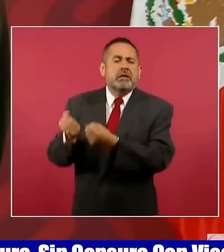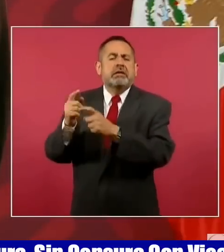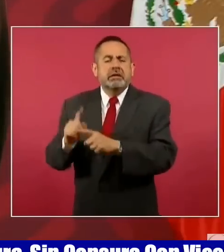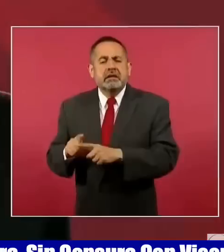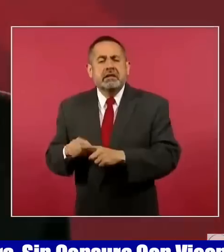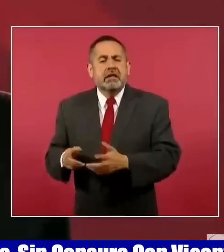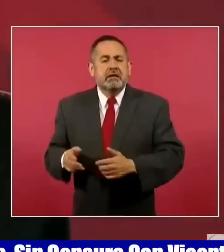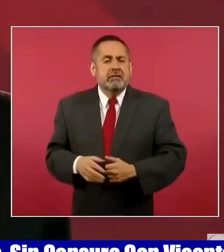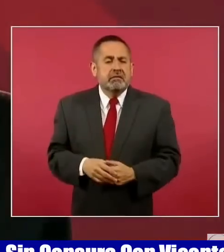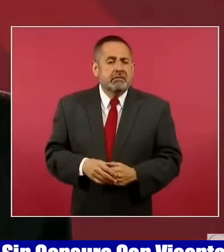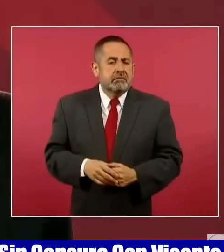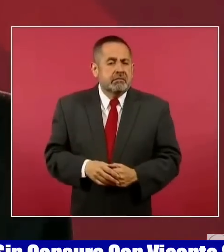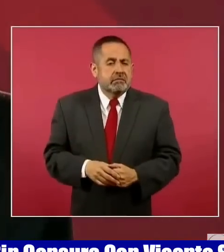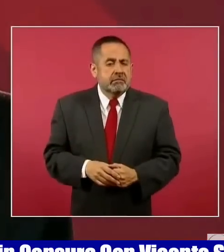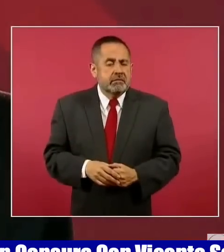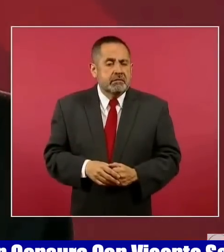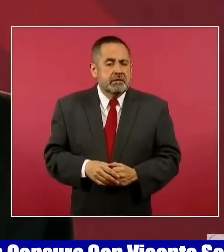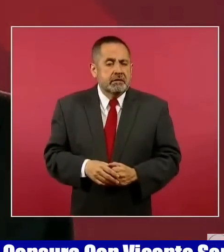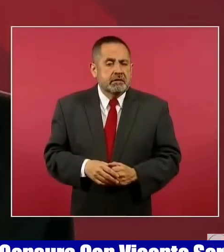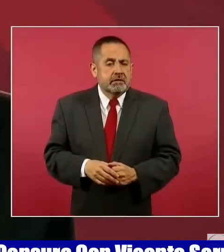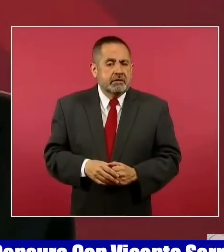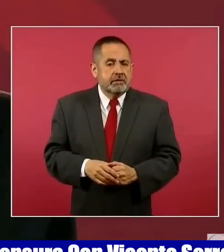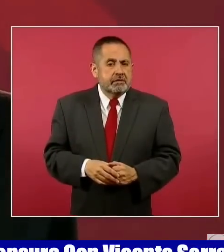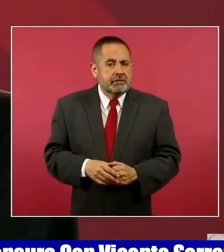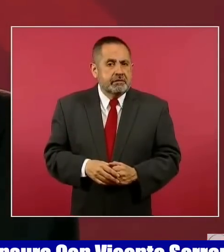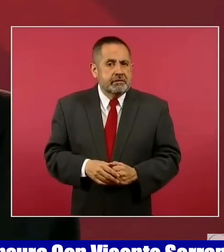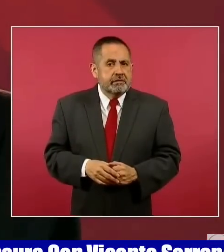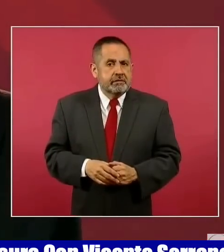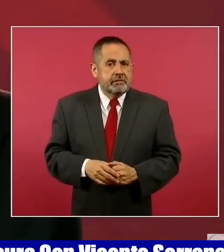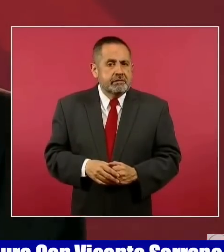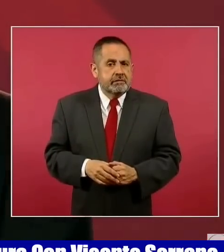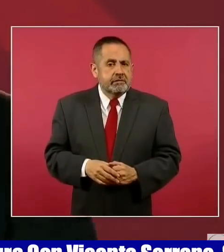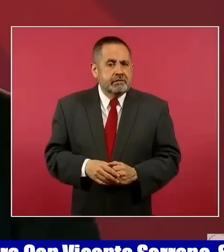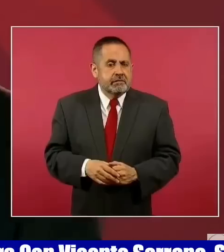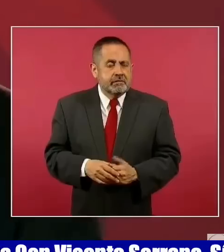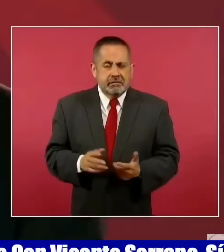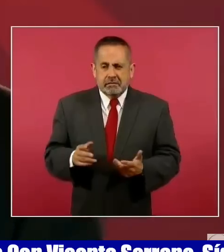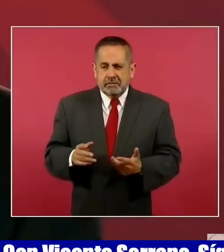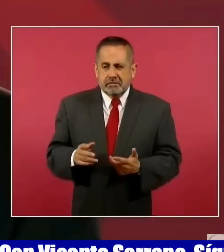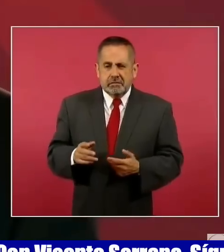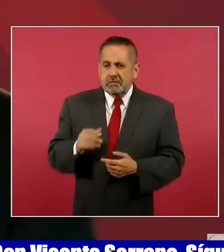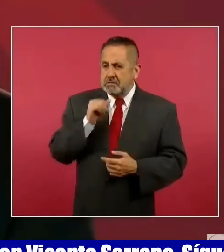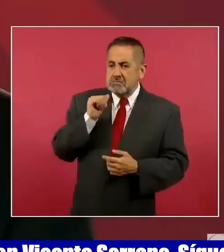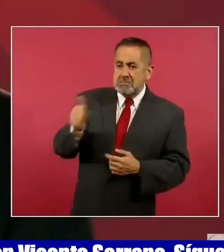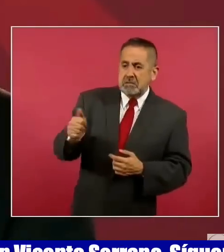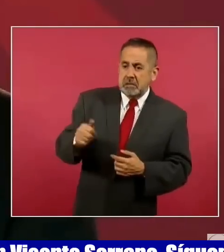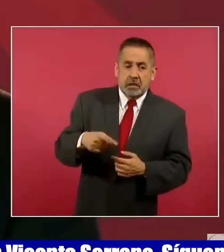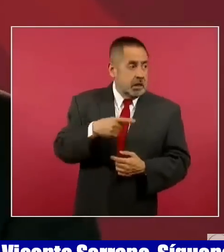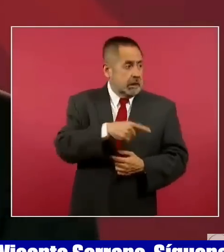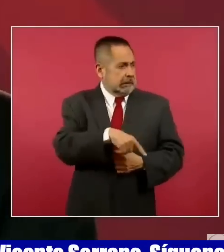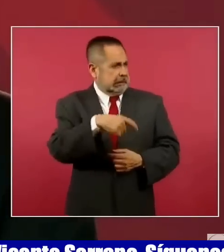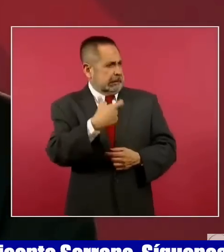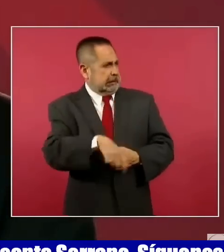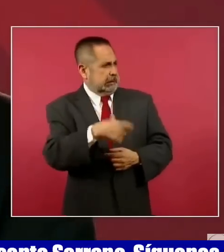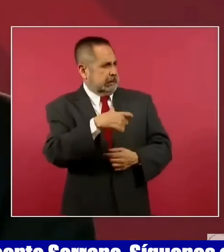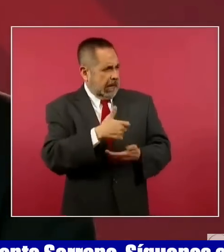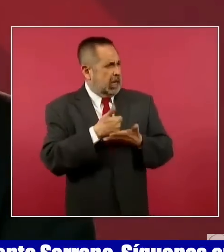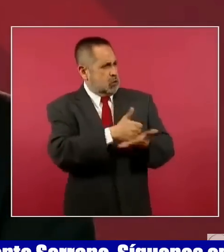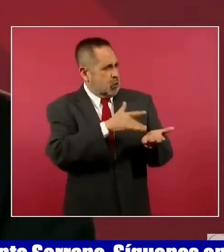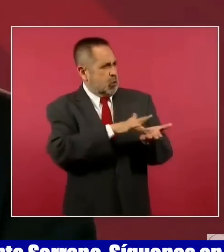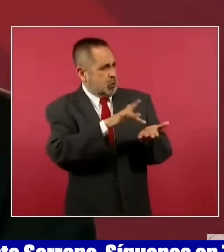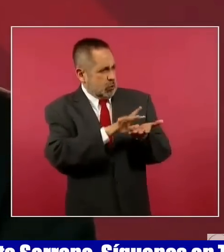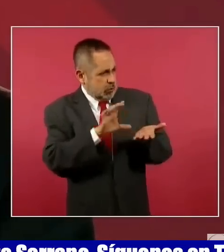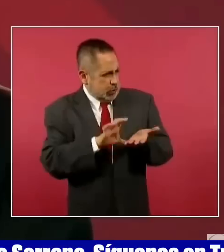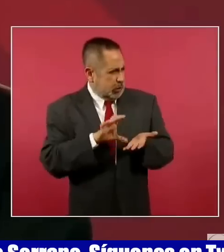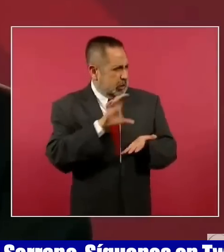las consecuencias. Y el presidente, bueno, como siempre, dio una respuesta muy a fondo sobre esto, con